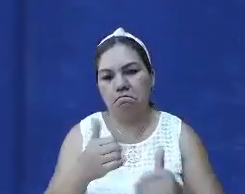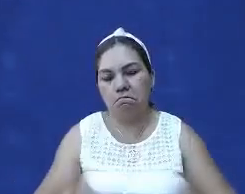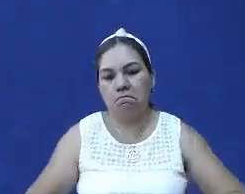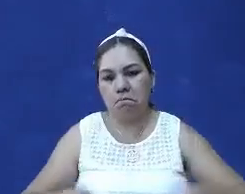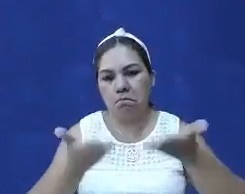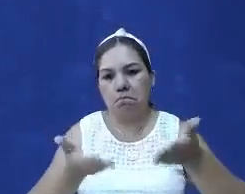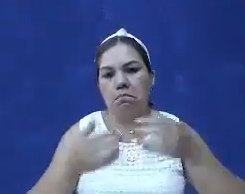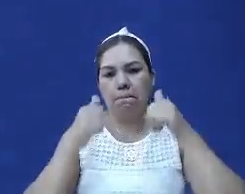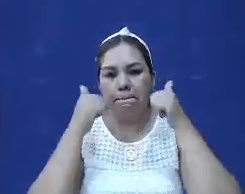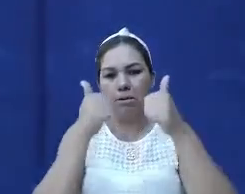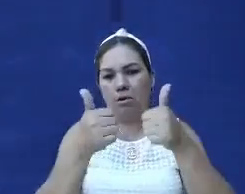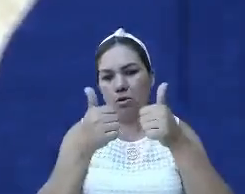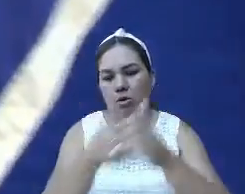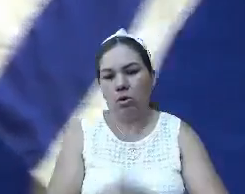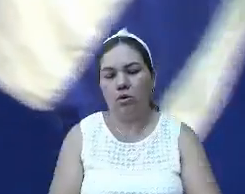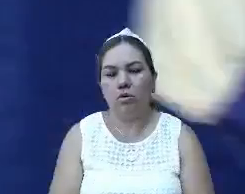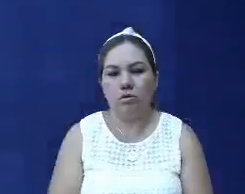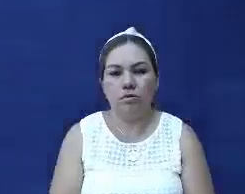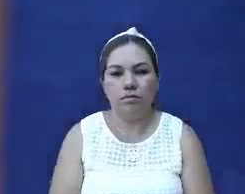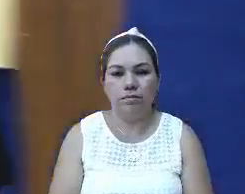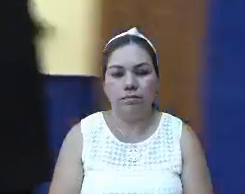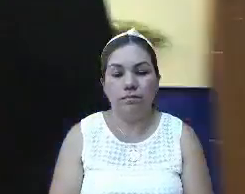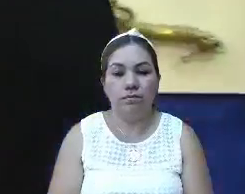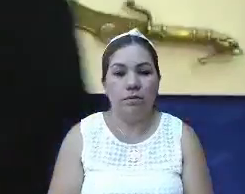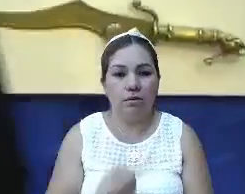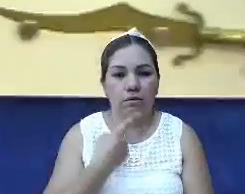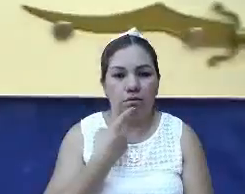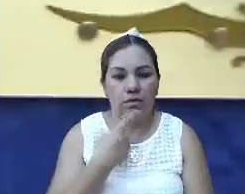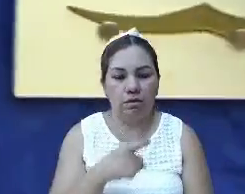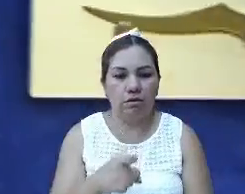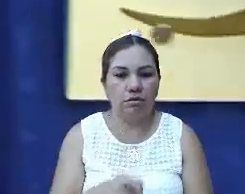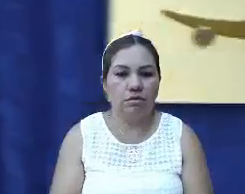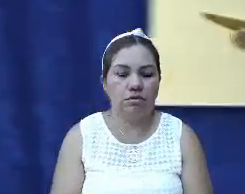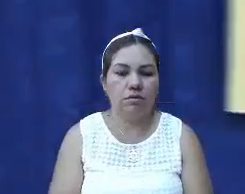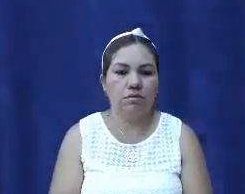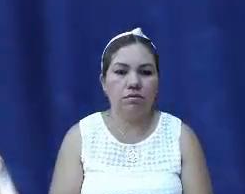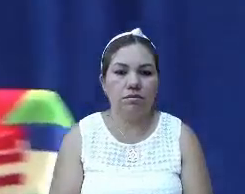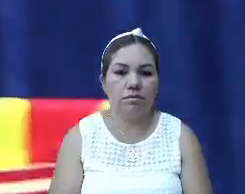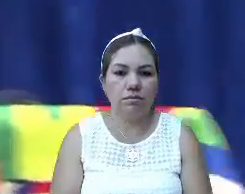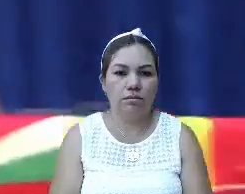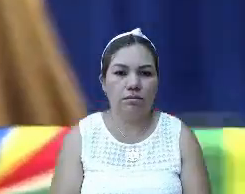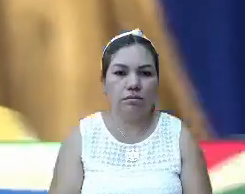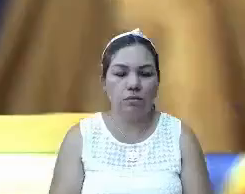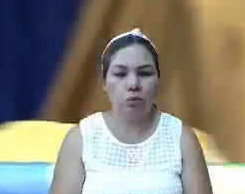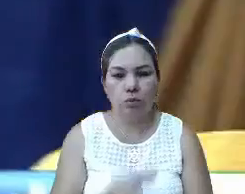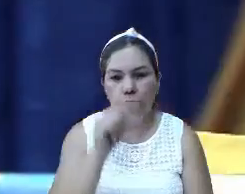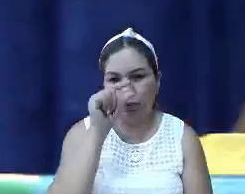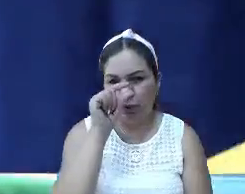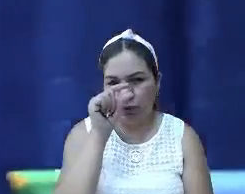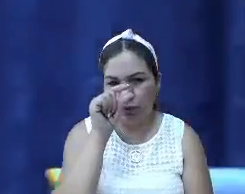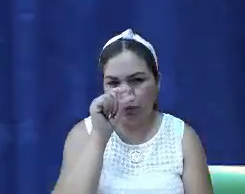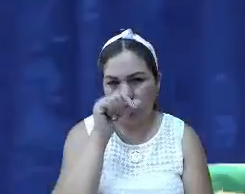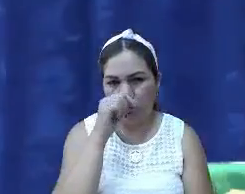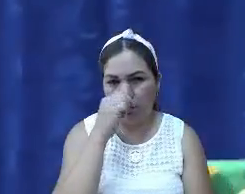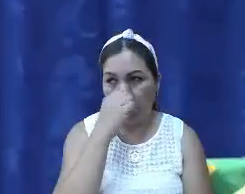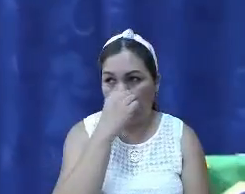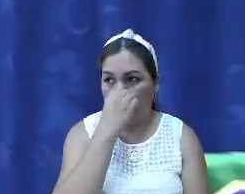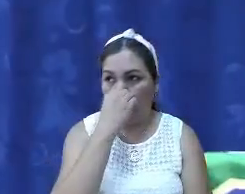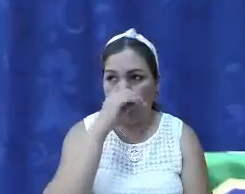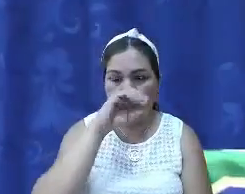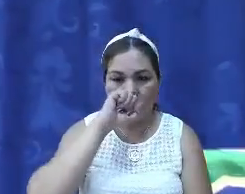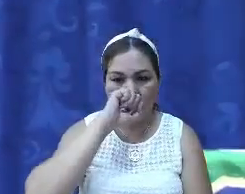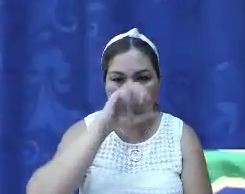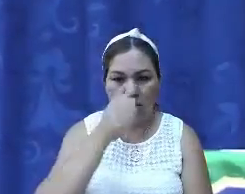son los mejores. Y dice que un poquito de sazón tenía